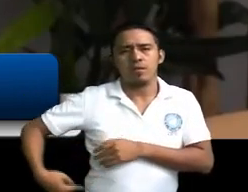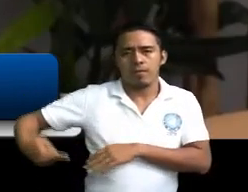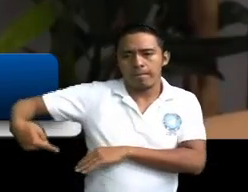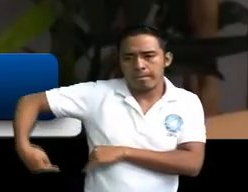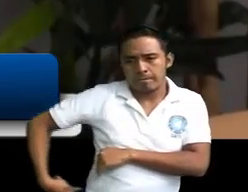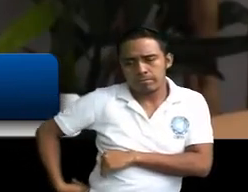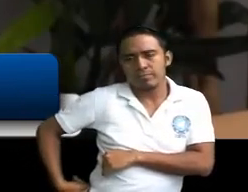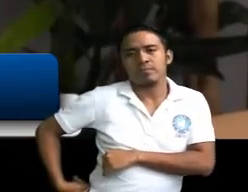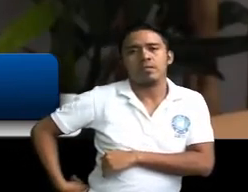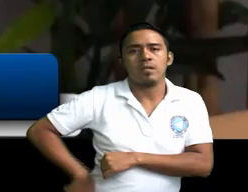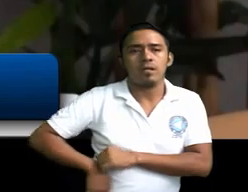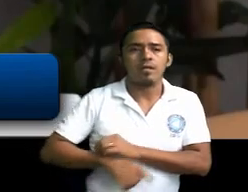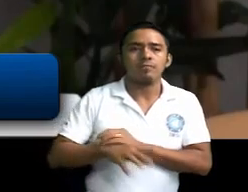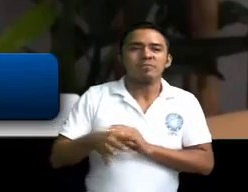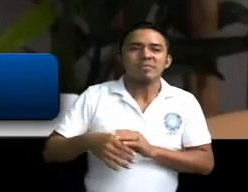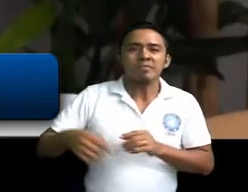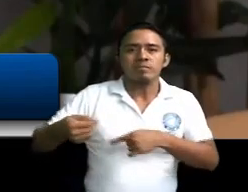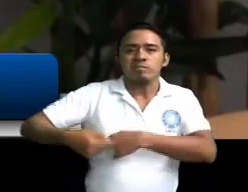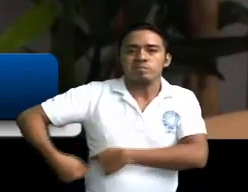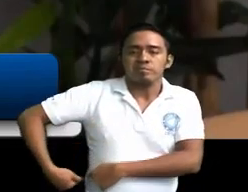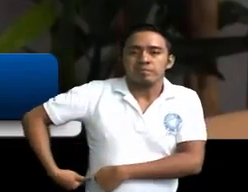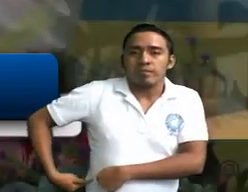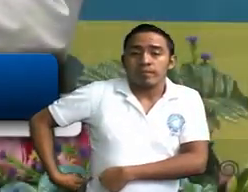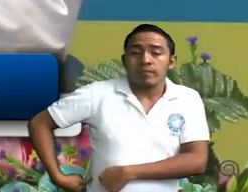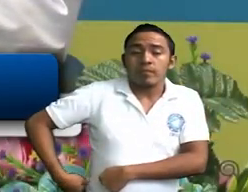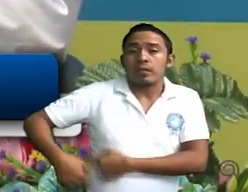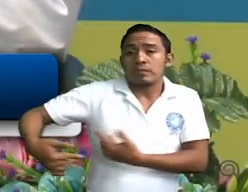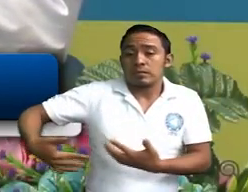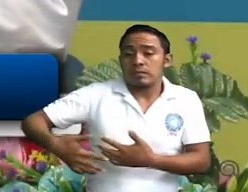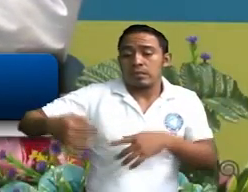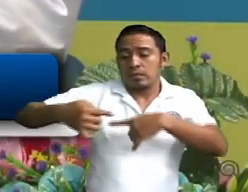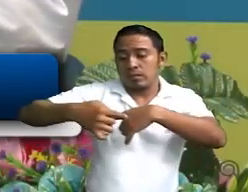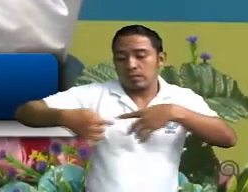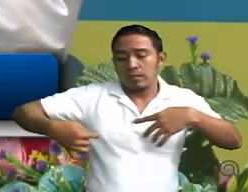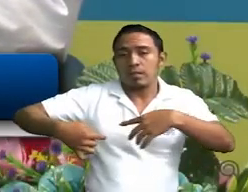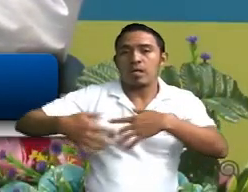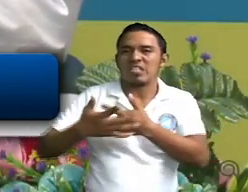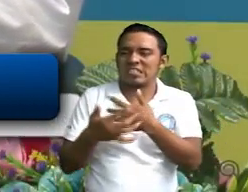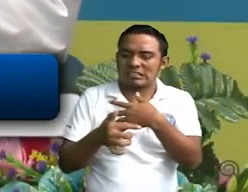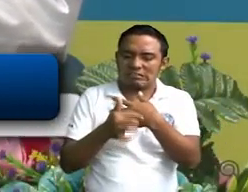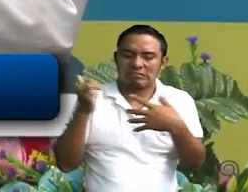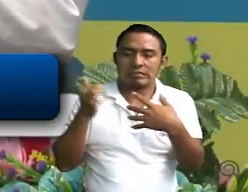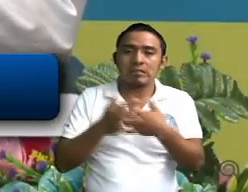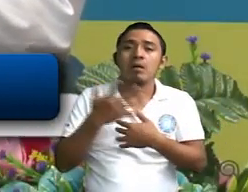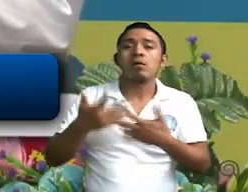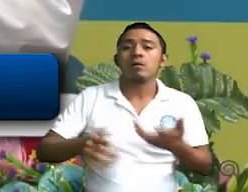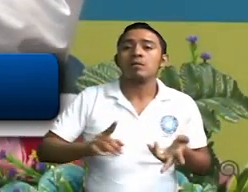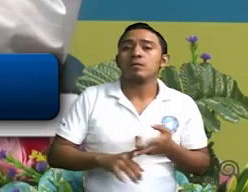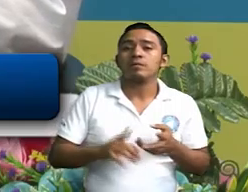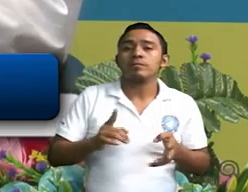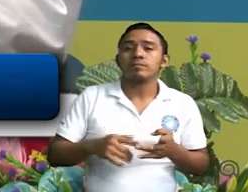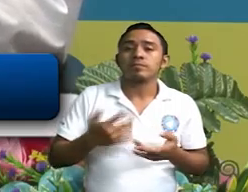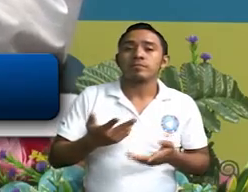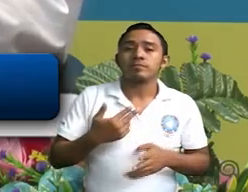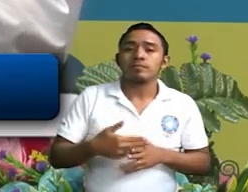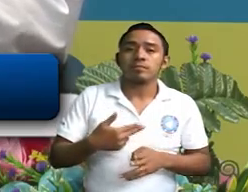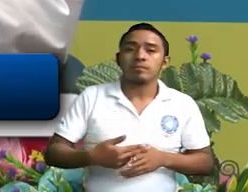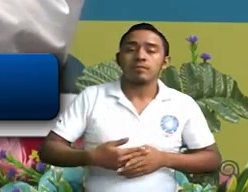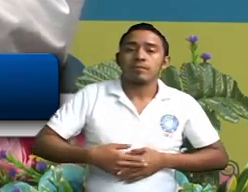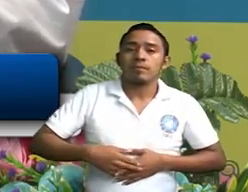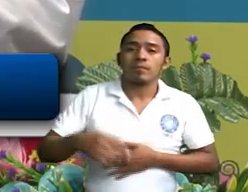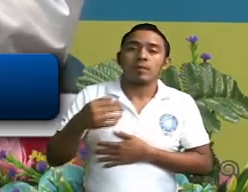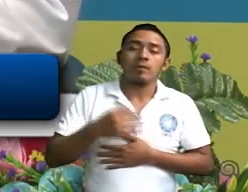cadera. Okay. Y está una herida o algo. Y está también algo que es la manera más común que se da, nosotros llamamos por vía